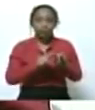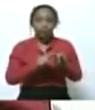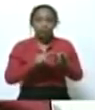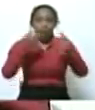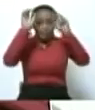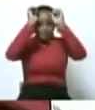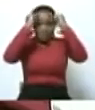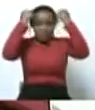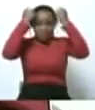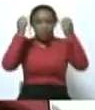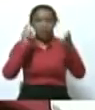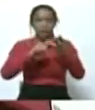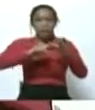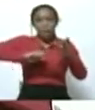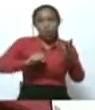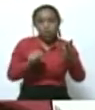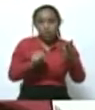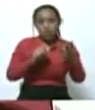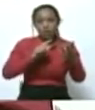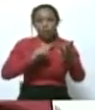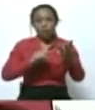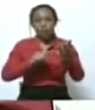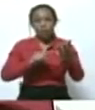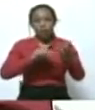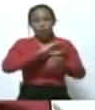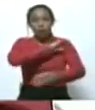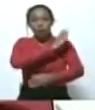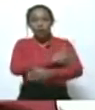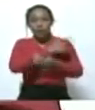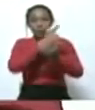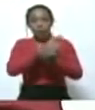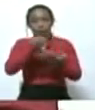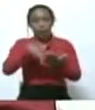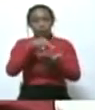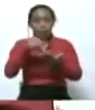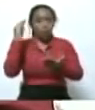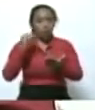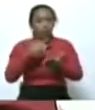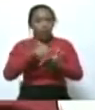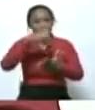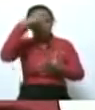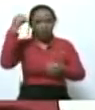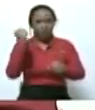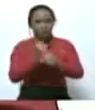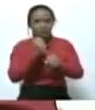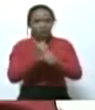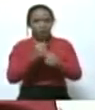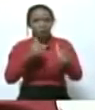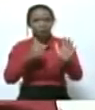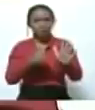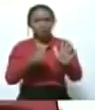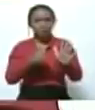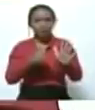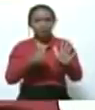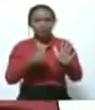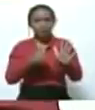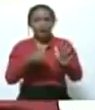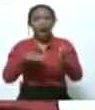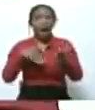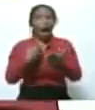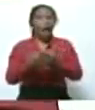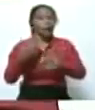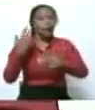milicia, policía, Fuerza Armada Nacional Bolivariana, trabajadores, trabajadoras, hasta